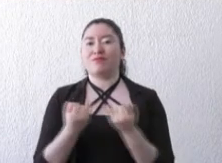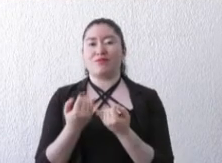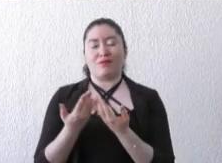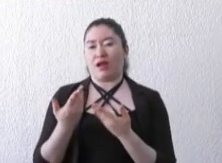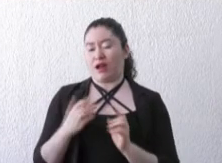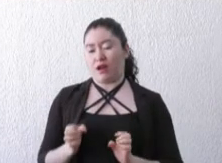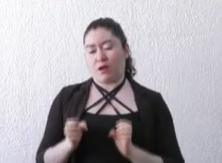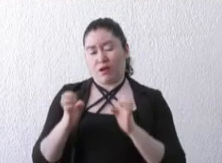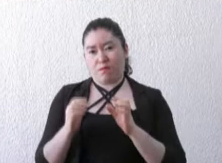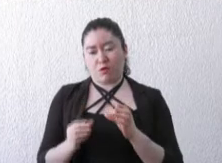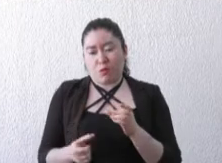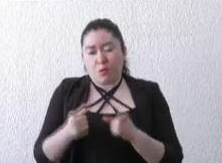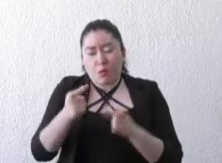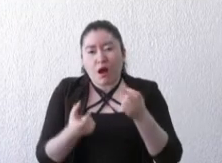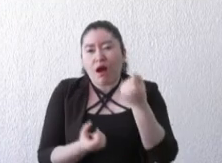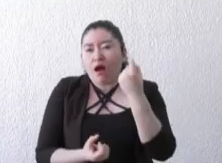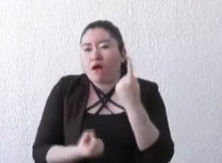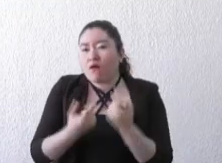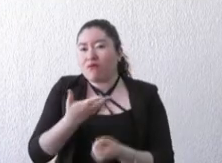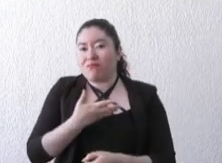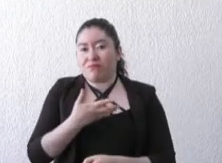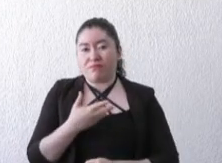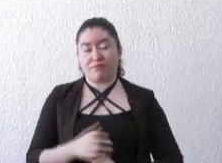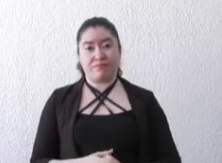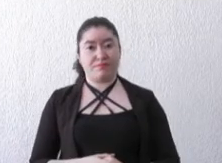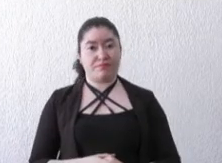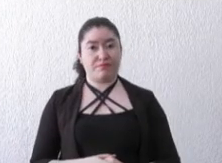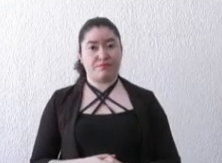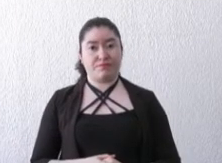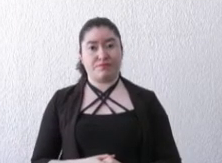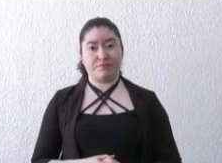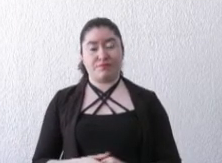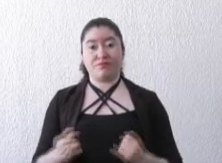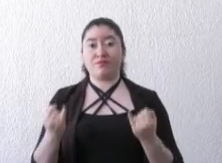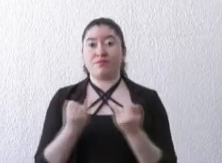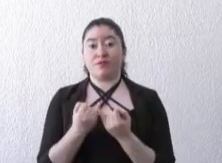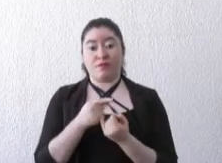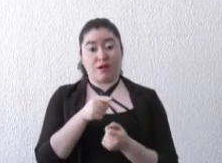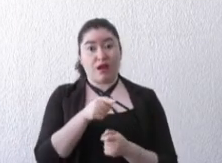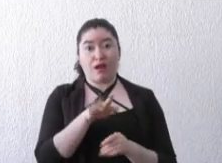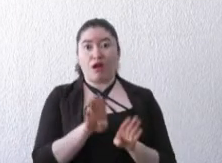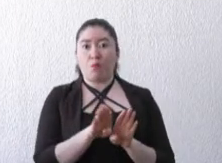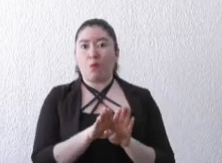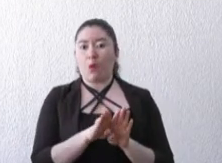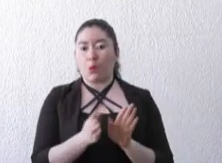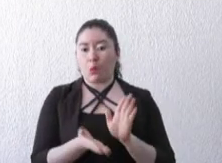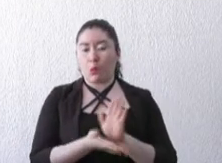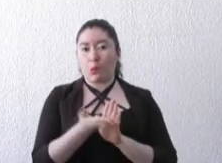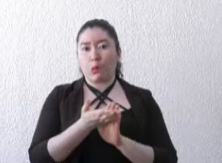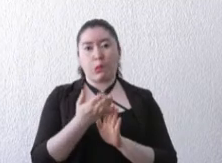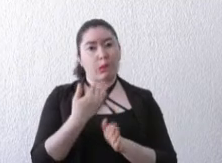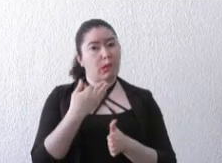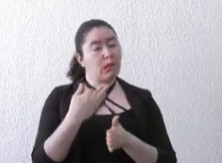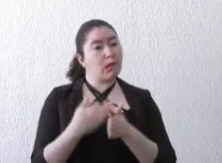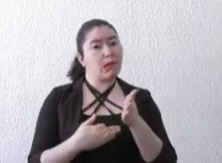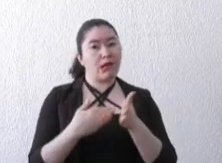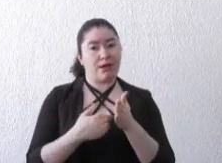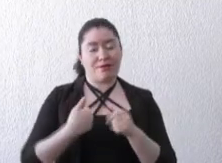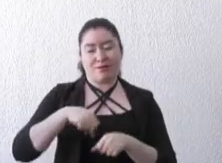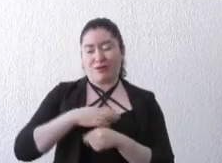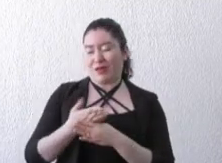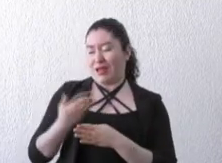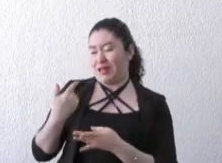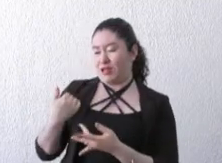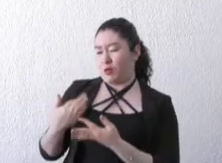estructura, adelante, y básicamente en obra negra. La inversión total, sacábamos cuentas hace un momento con el